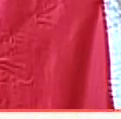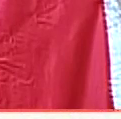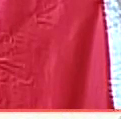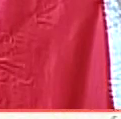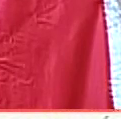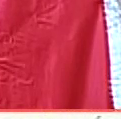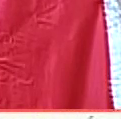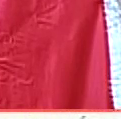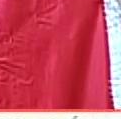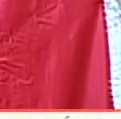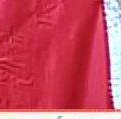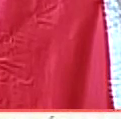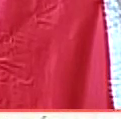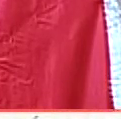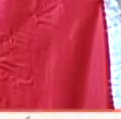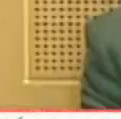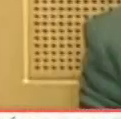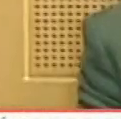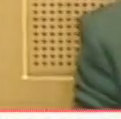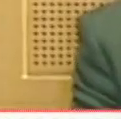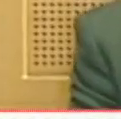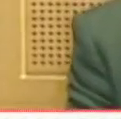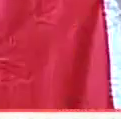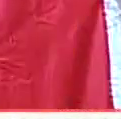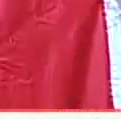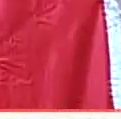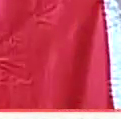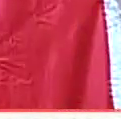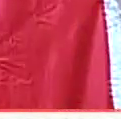señor ministro Ernesto Villegas Poljak,